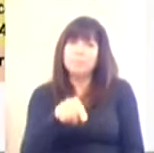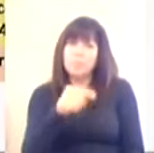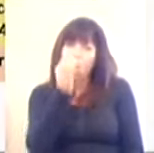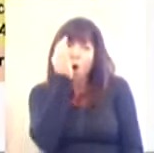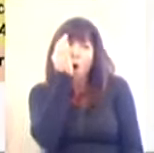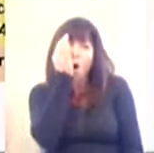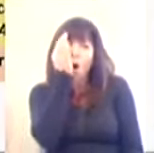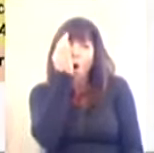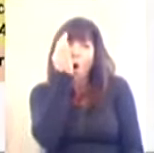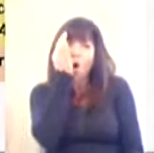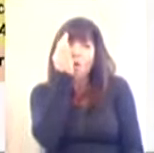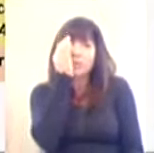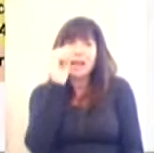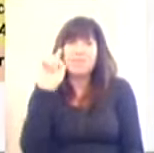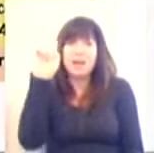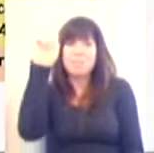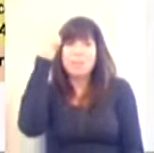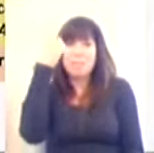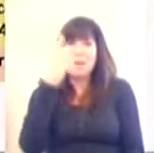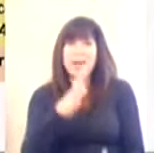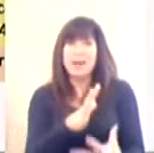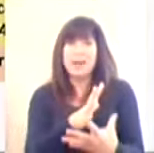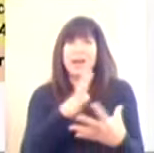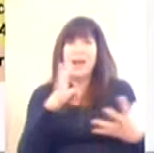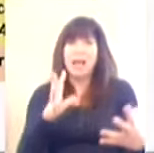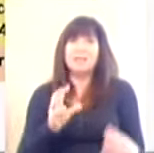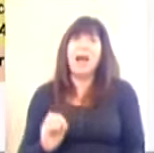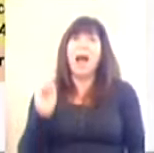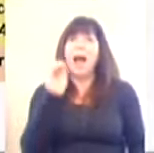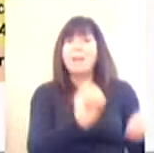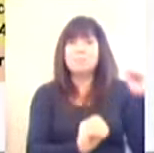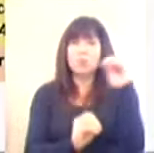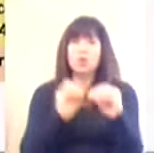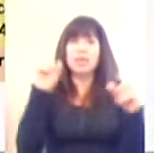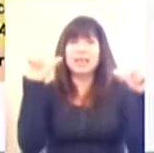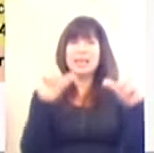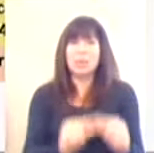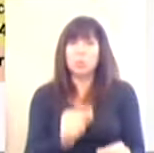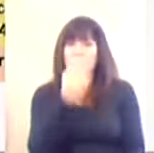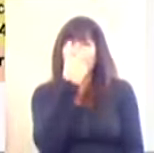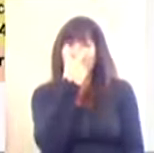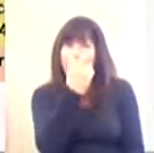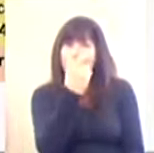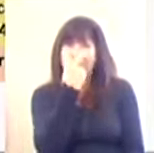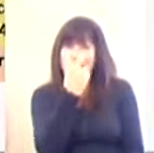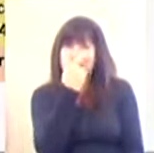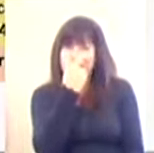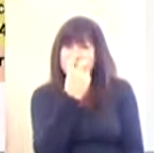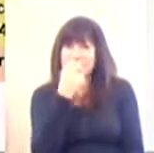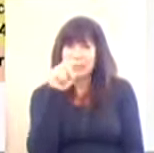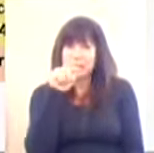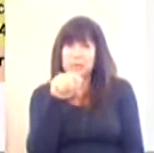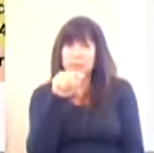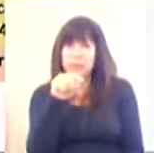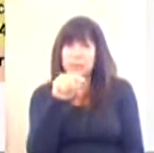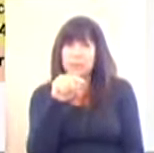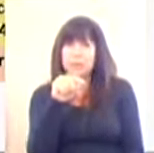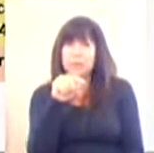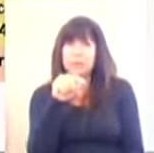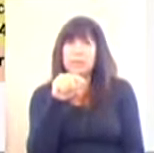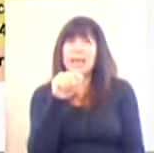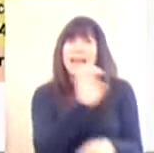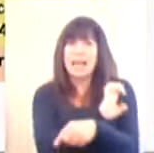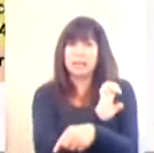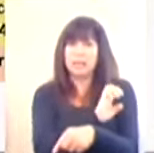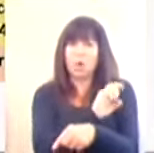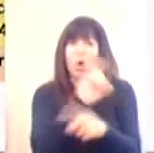que la primera gran aporte a la reducción de gases de efecto invernadero ocurre en el sector de generación eléctrica. Lo que el